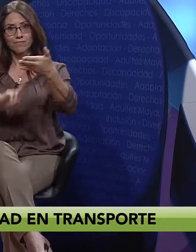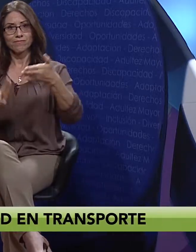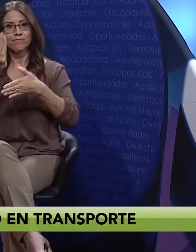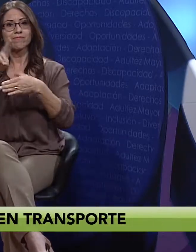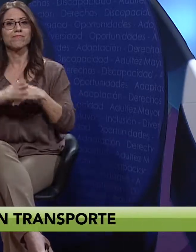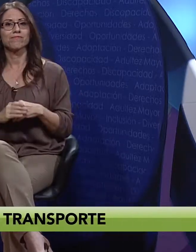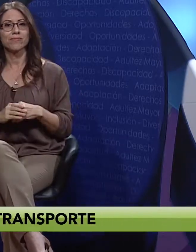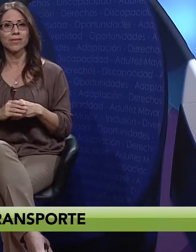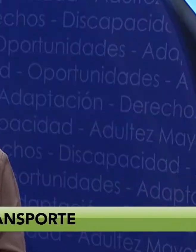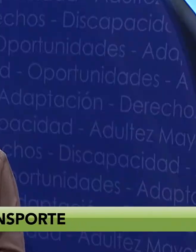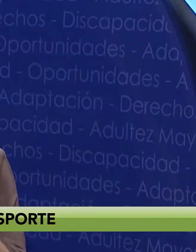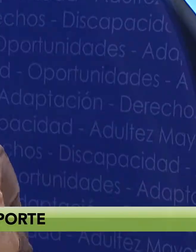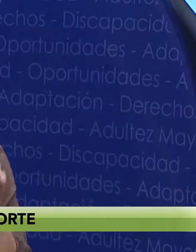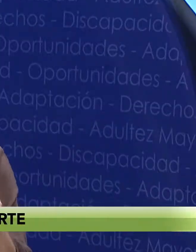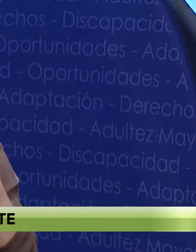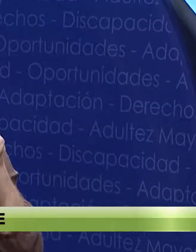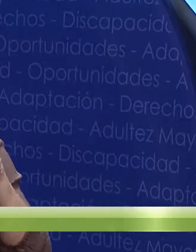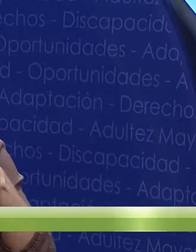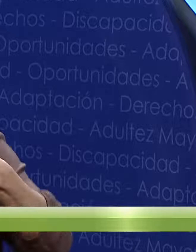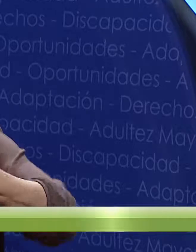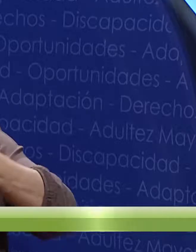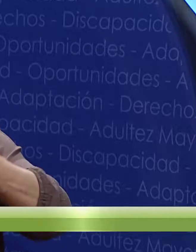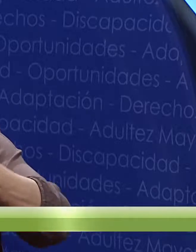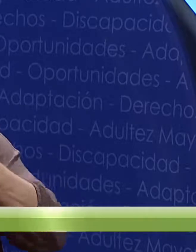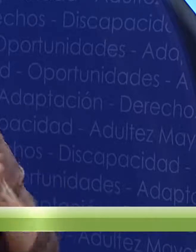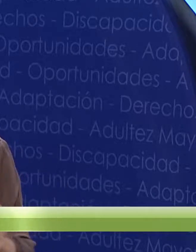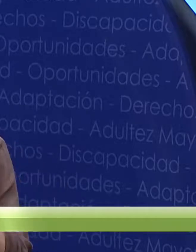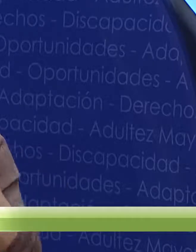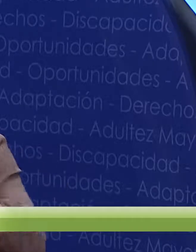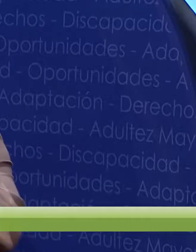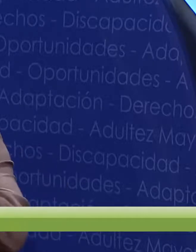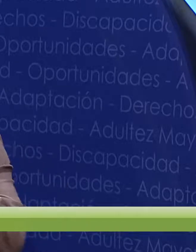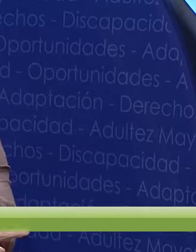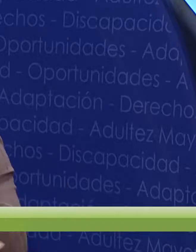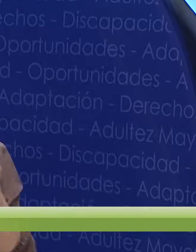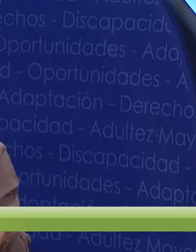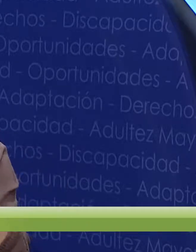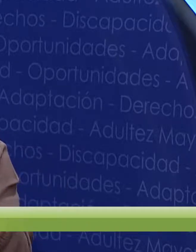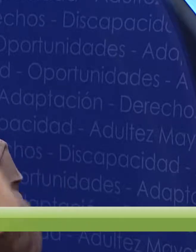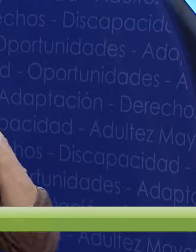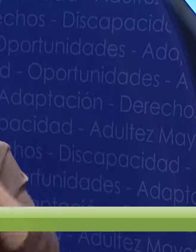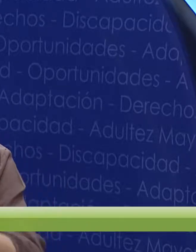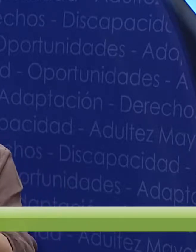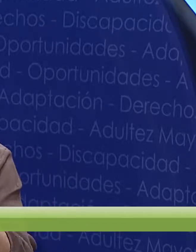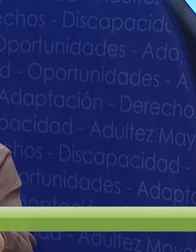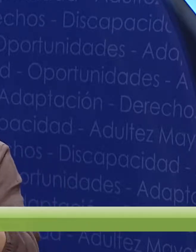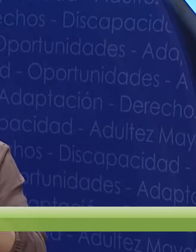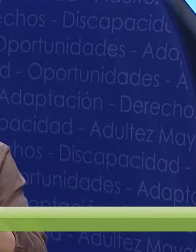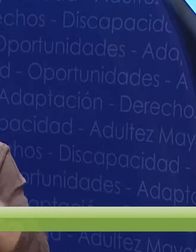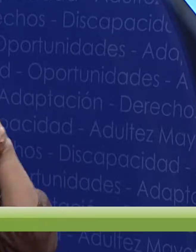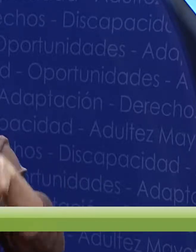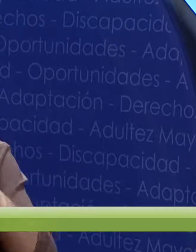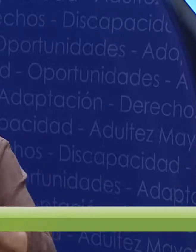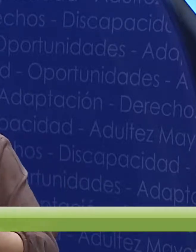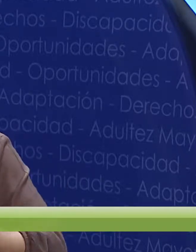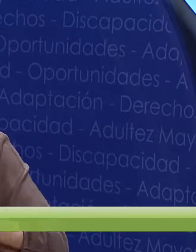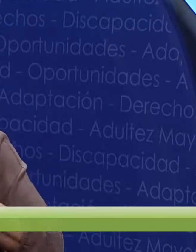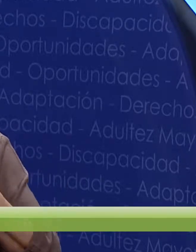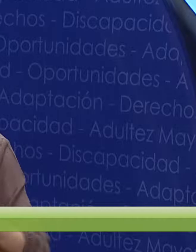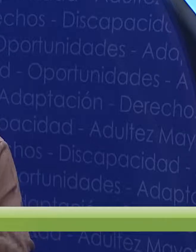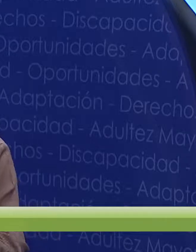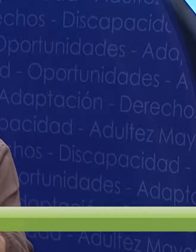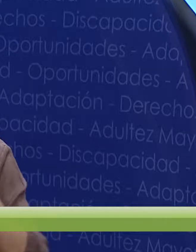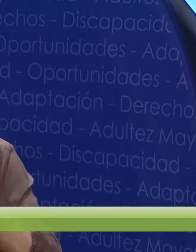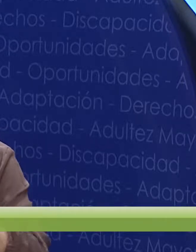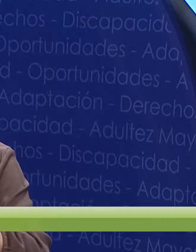la universidad. La educación es el motor que mueve a un país. Además, permite crecer como personas